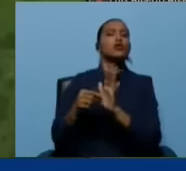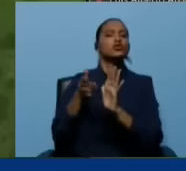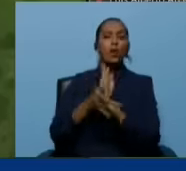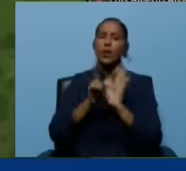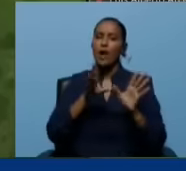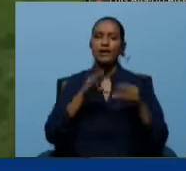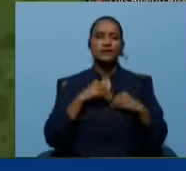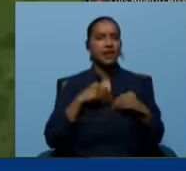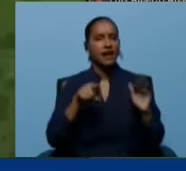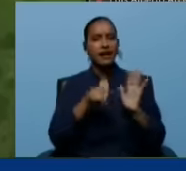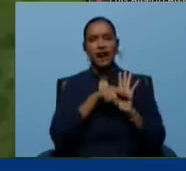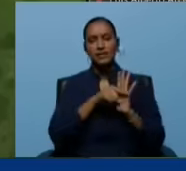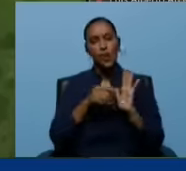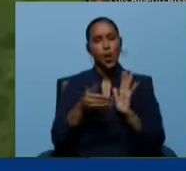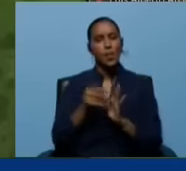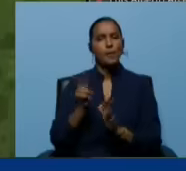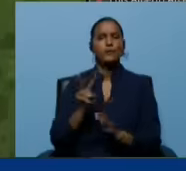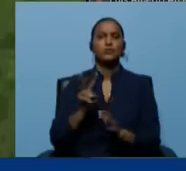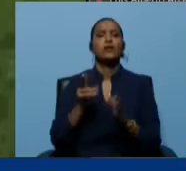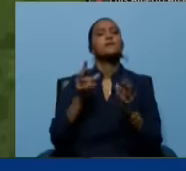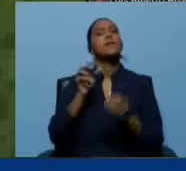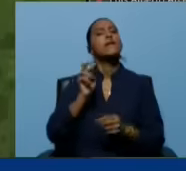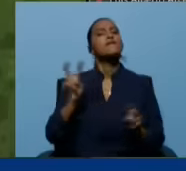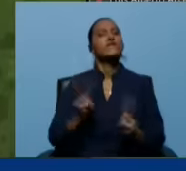victoria siempre y muchas gracias.